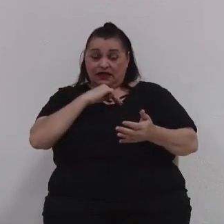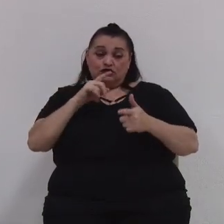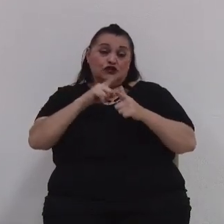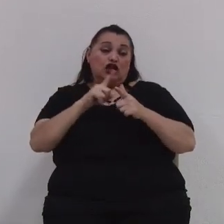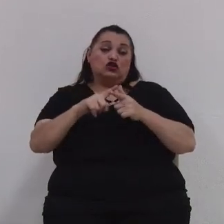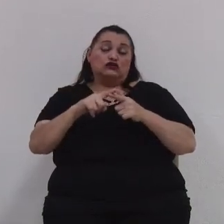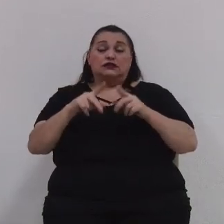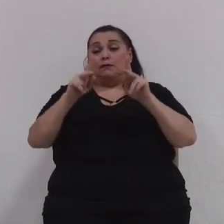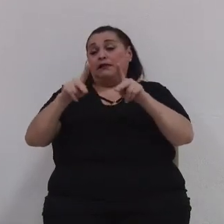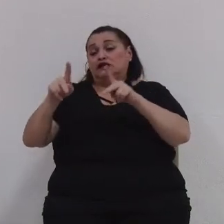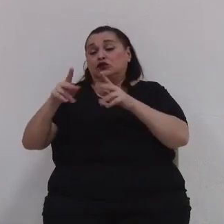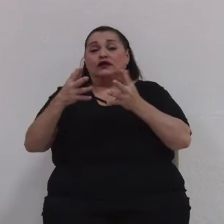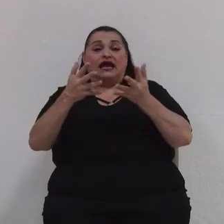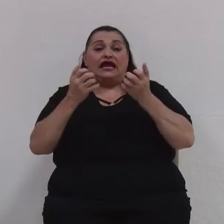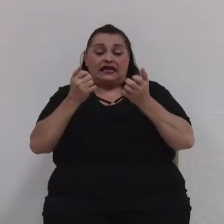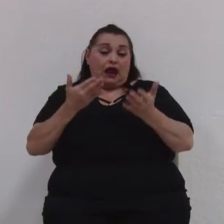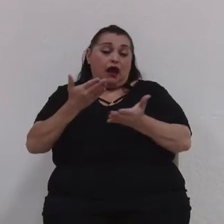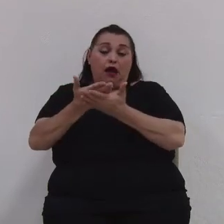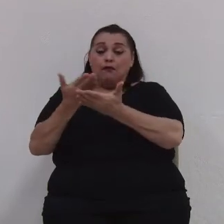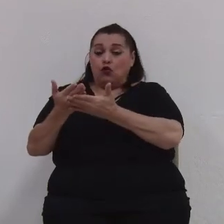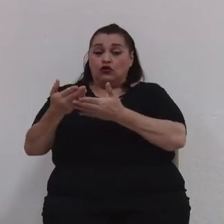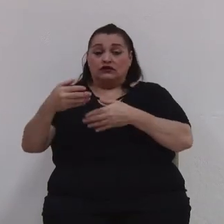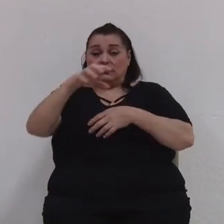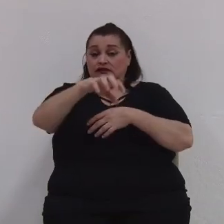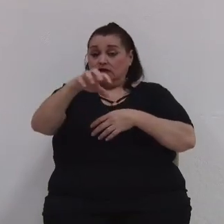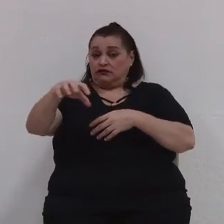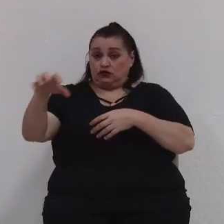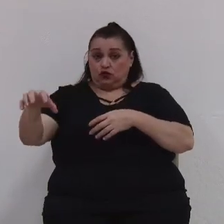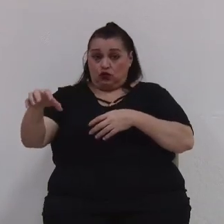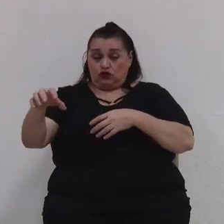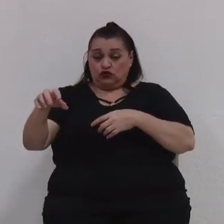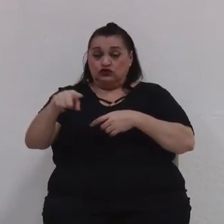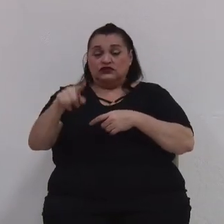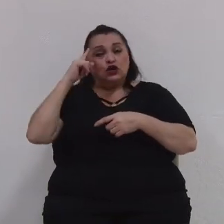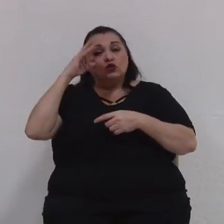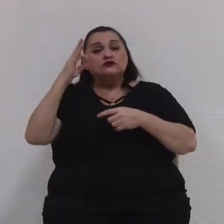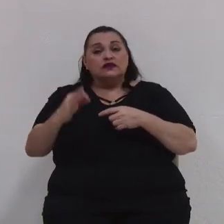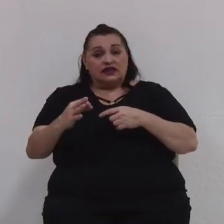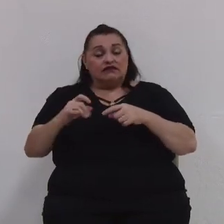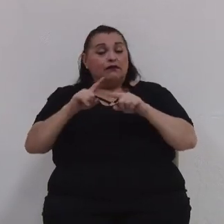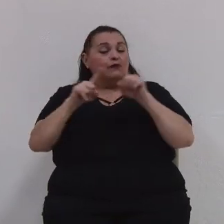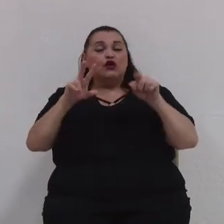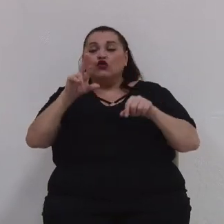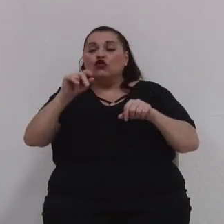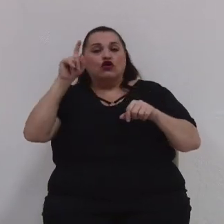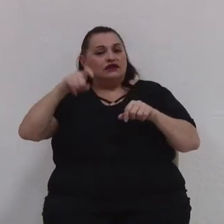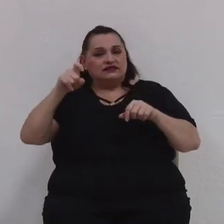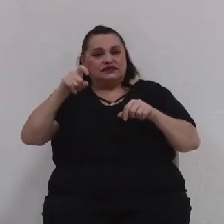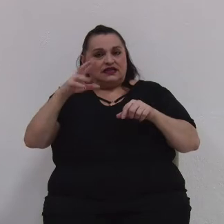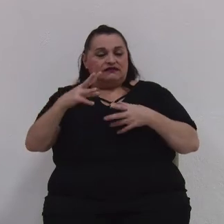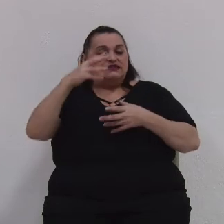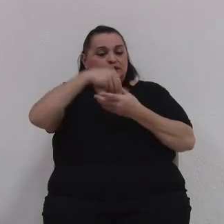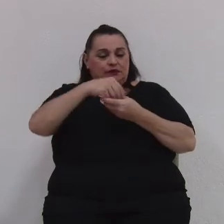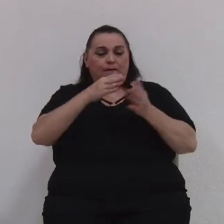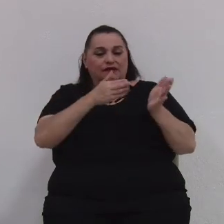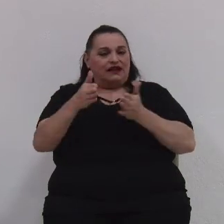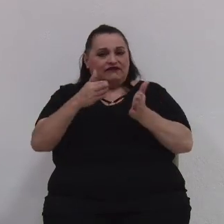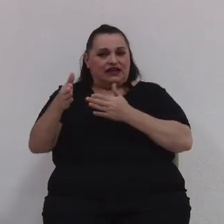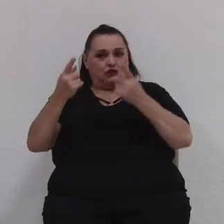lo que la gente quería aportar en los territorios se consideraba, pero no necesariamente se incorporaba a la planificación y